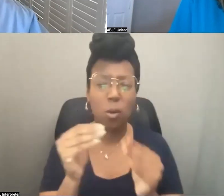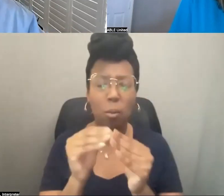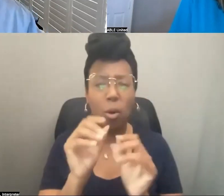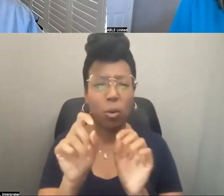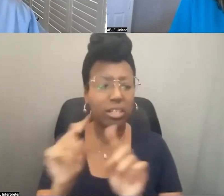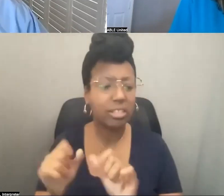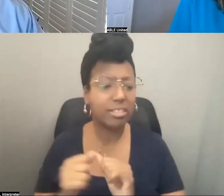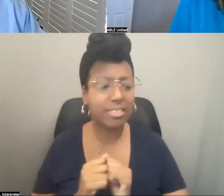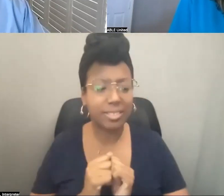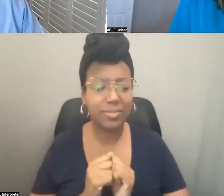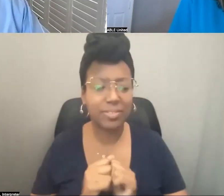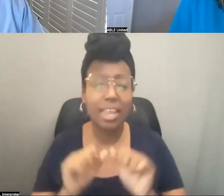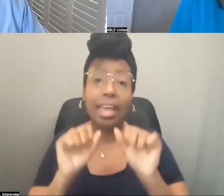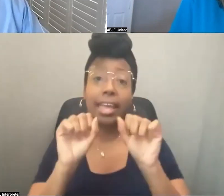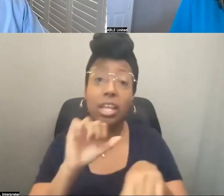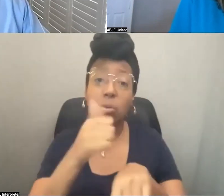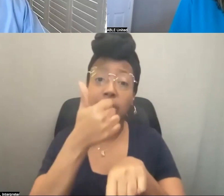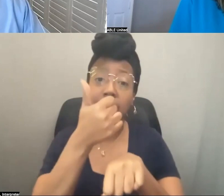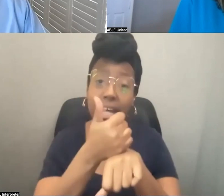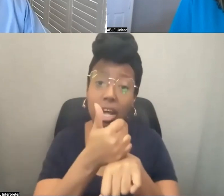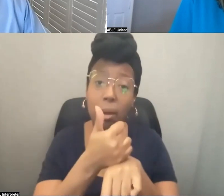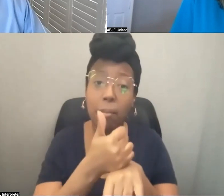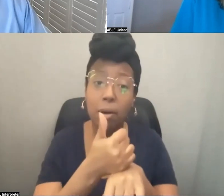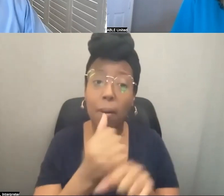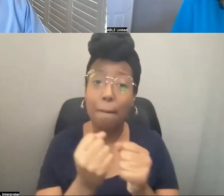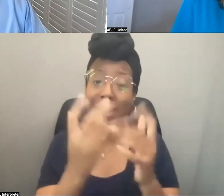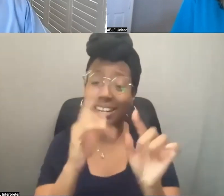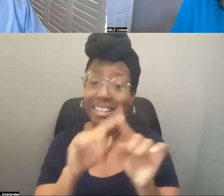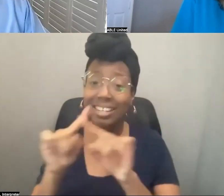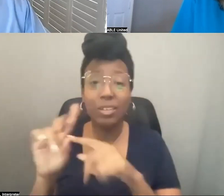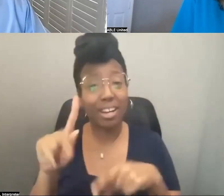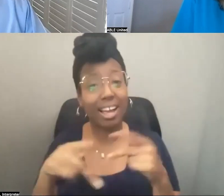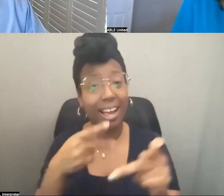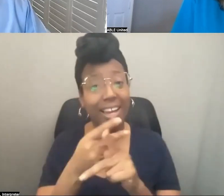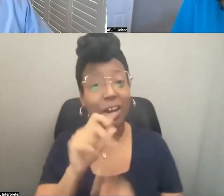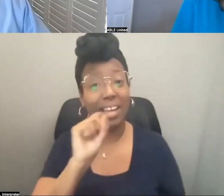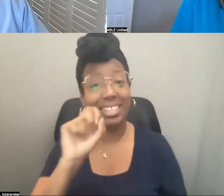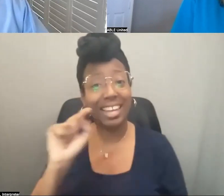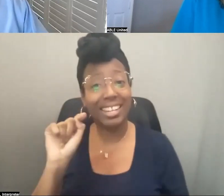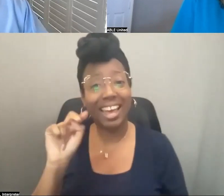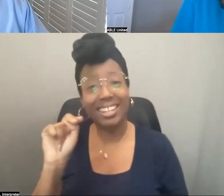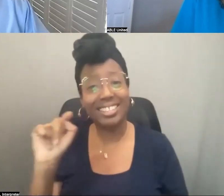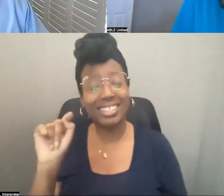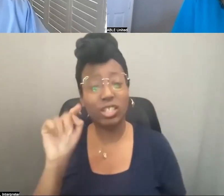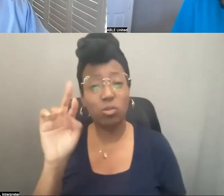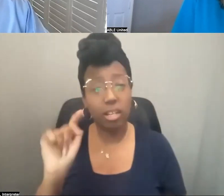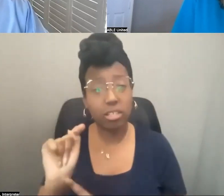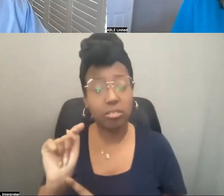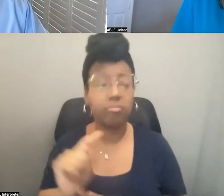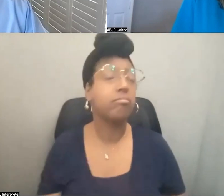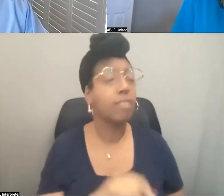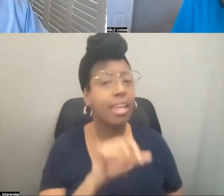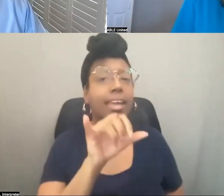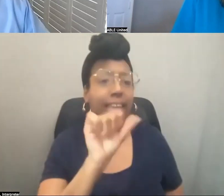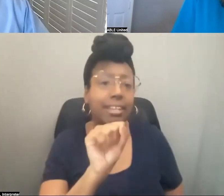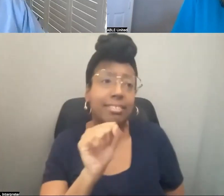¿Puede establecerse diferentes fideicomisos de necesidades especiales para un individuo beneficiario? Travis dice la respuesta es sí. De hecho,